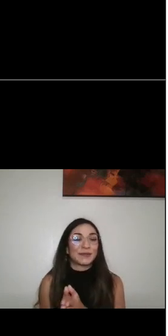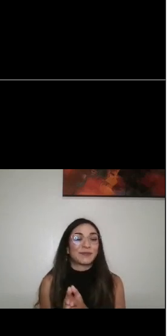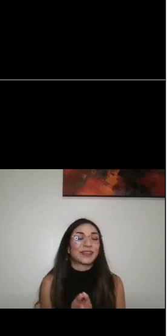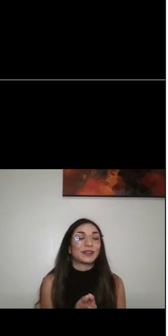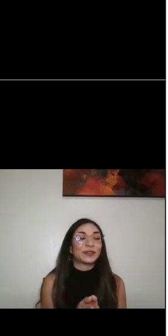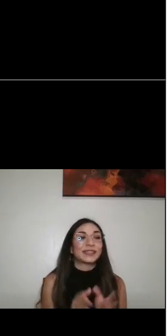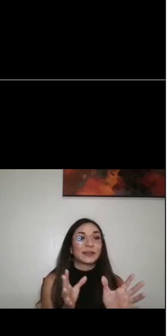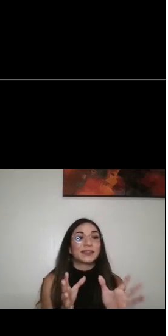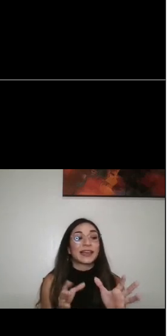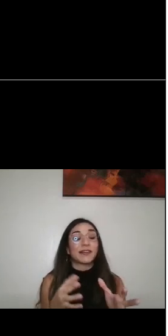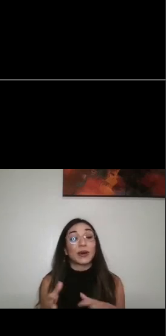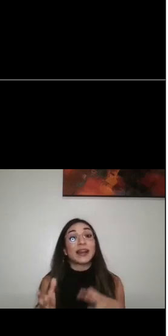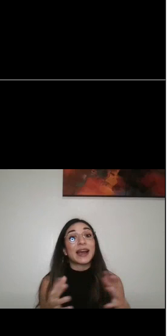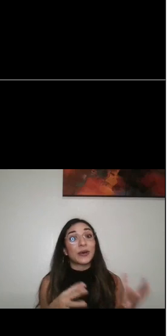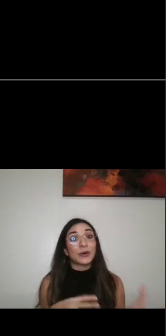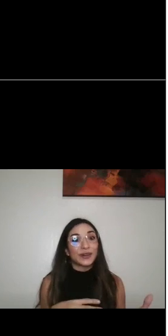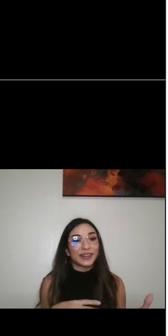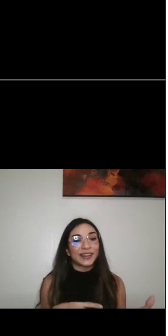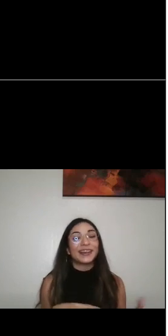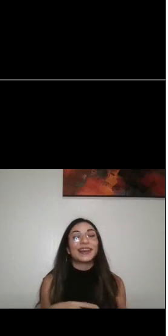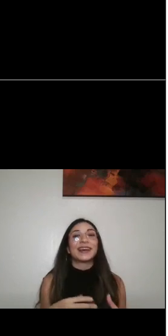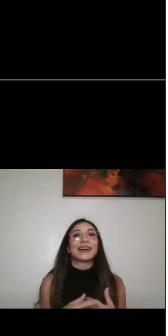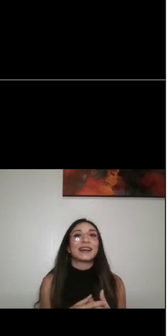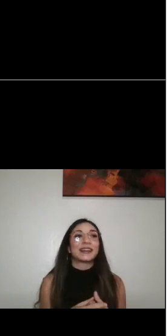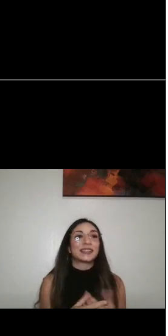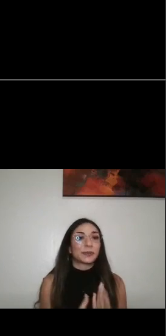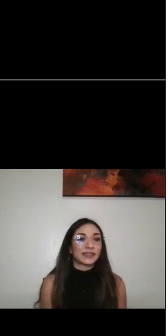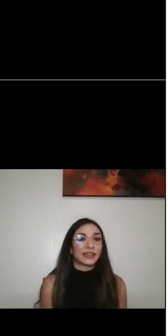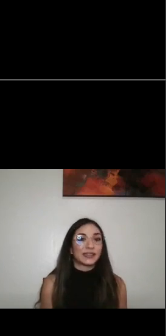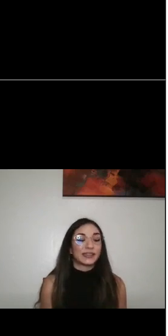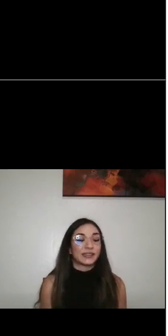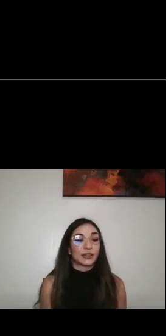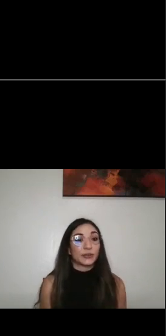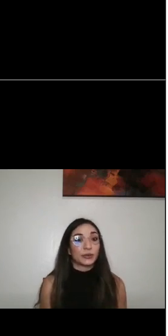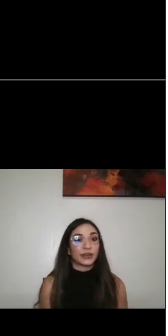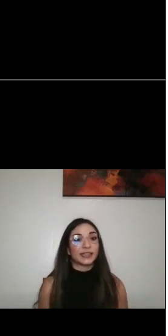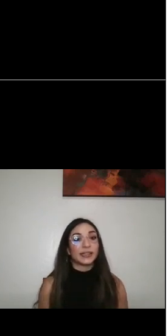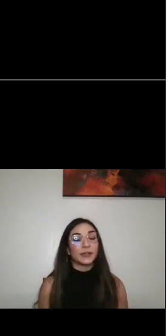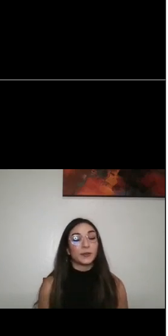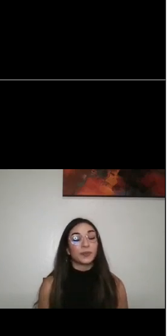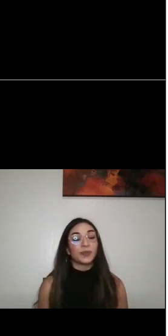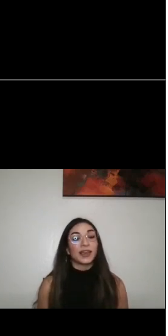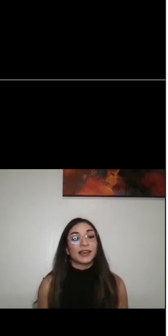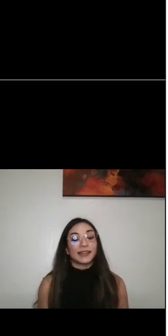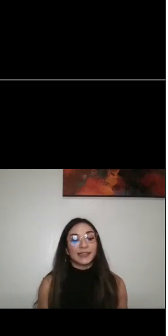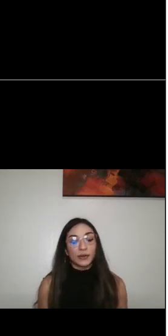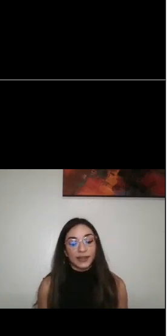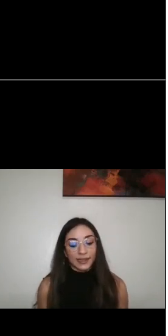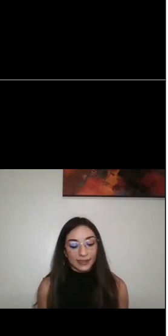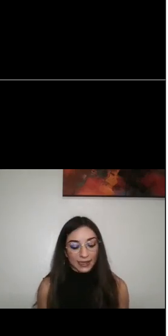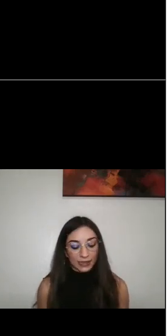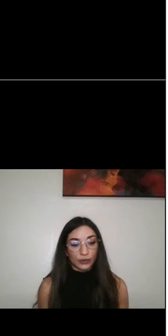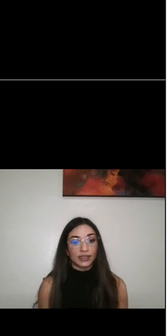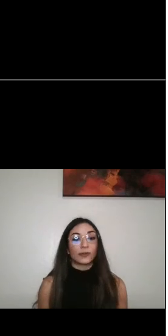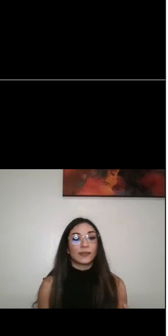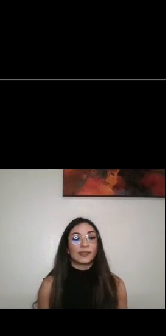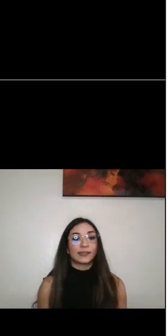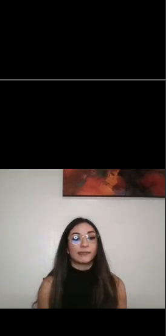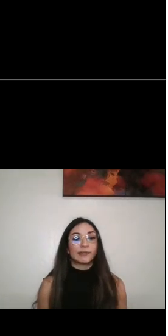ahí. Entonces, tenemos que evaluar acorde a las capacidades psicomotoras del niño. De 0 a 3